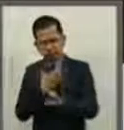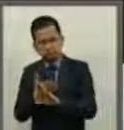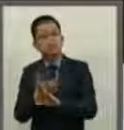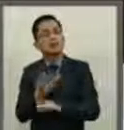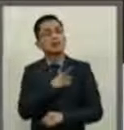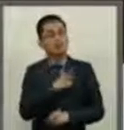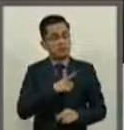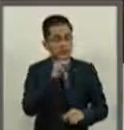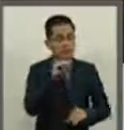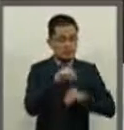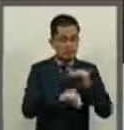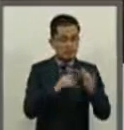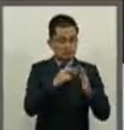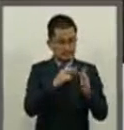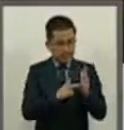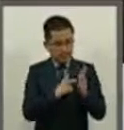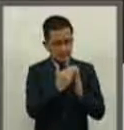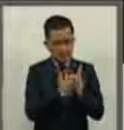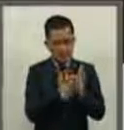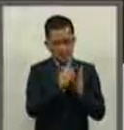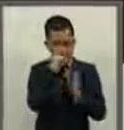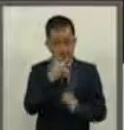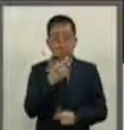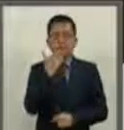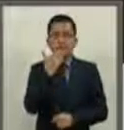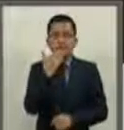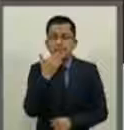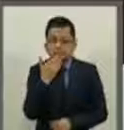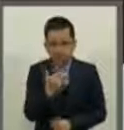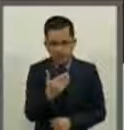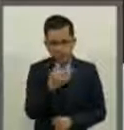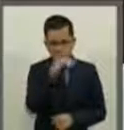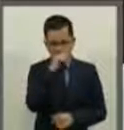y sistemas para el debido suministro y